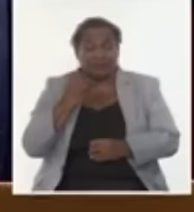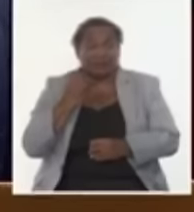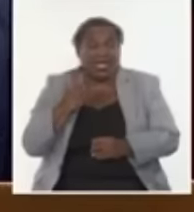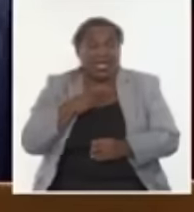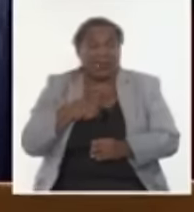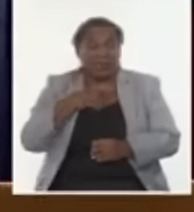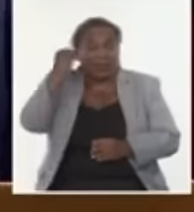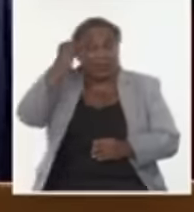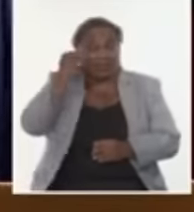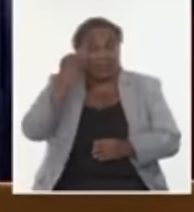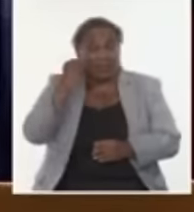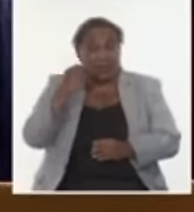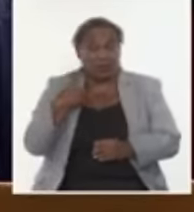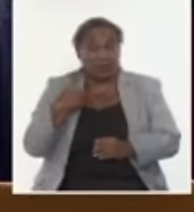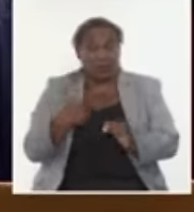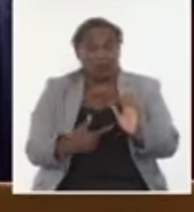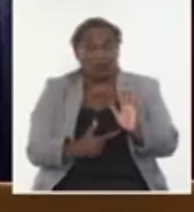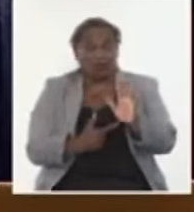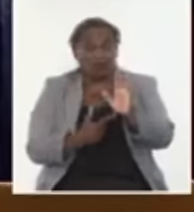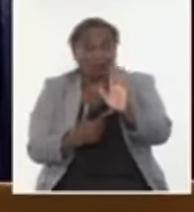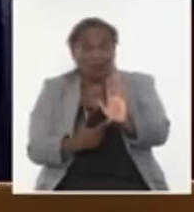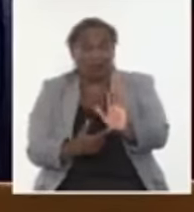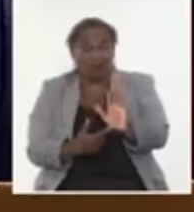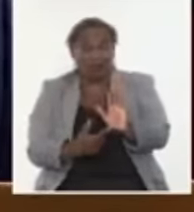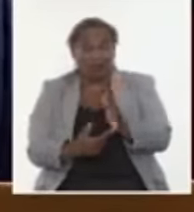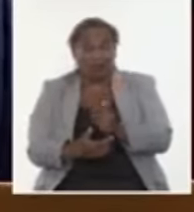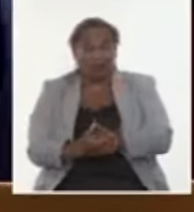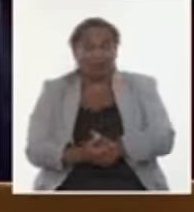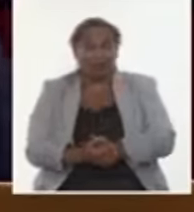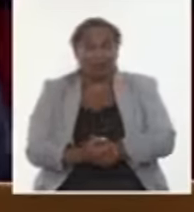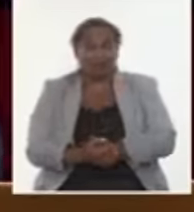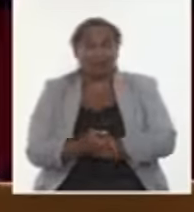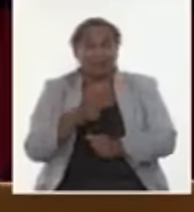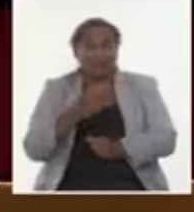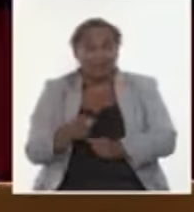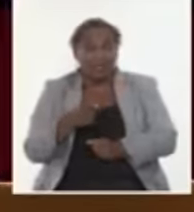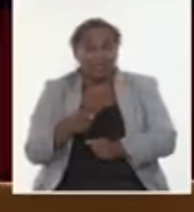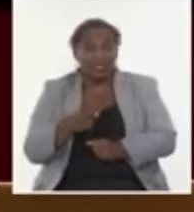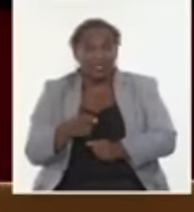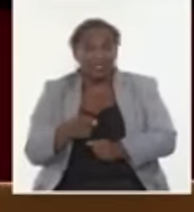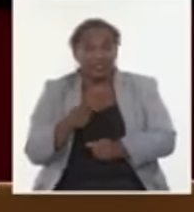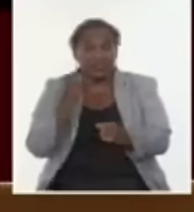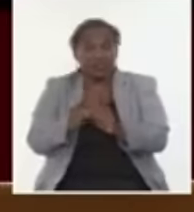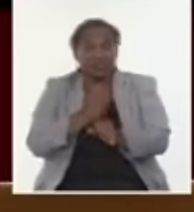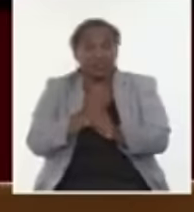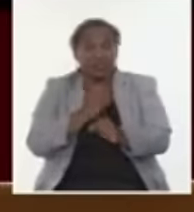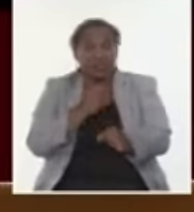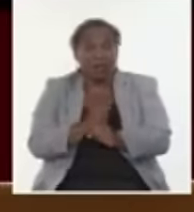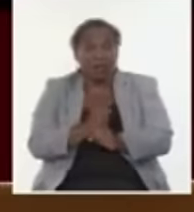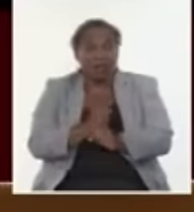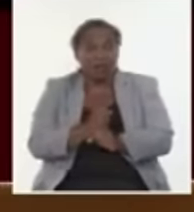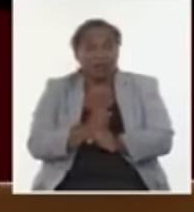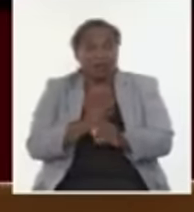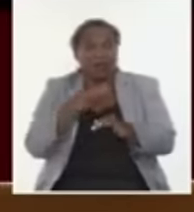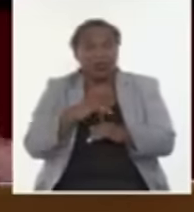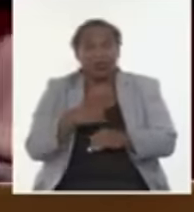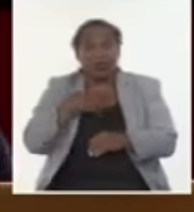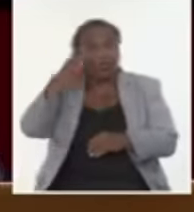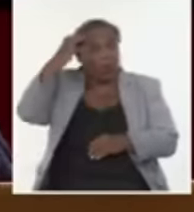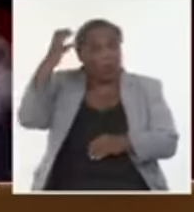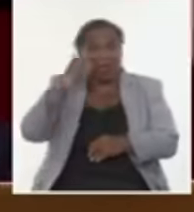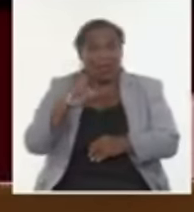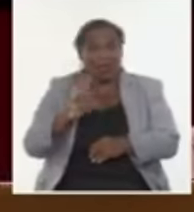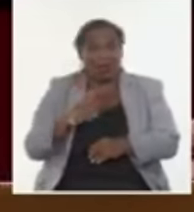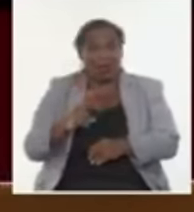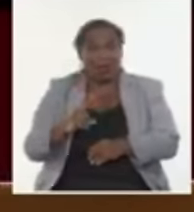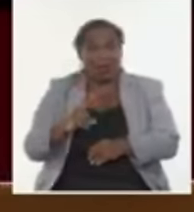si tenemos en cuenta, como yo lo expresé también anteriormente, que son actividades que se encuentran descentralizadas. Hay quien